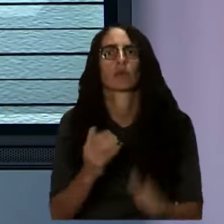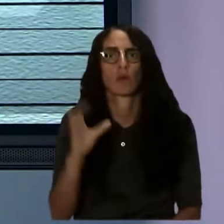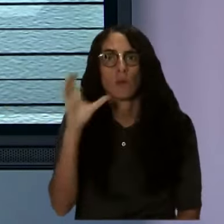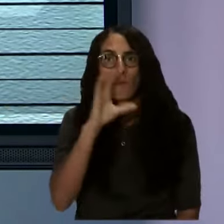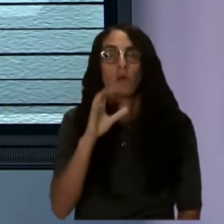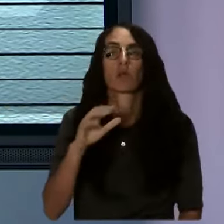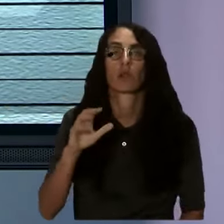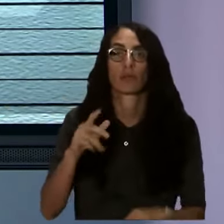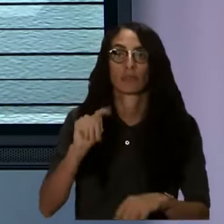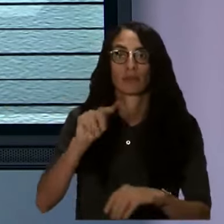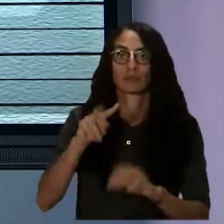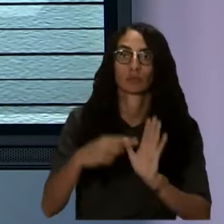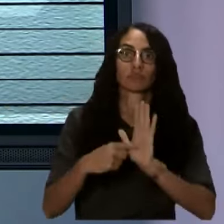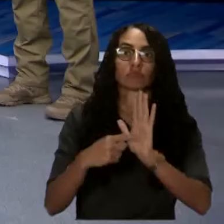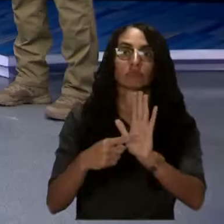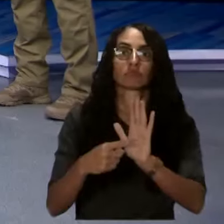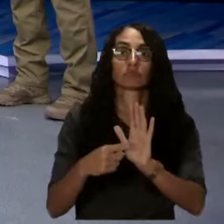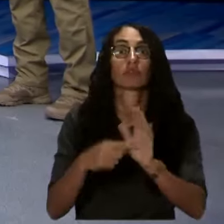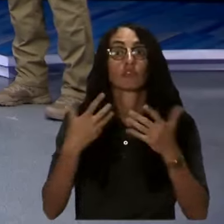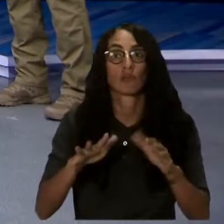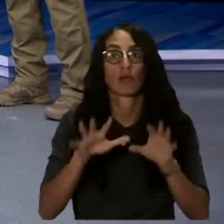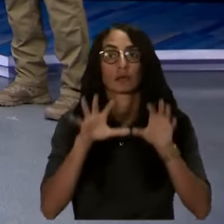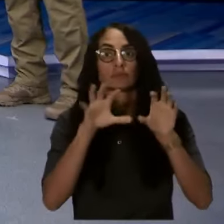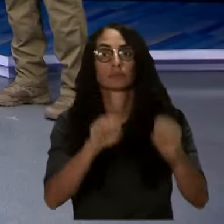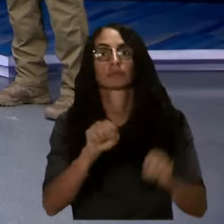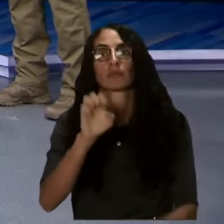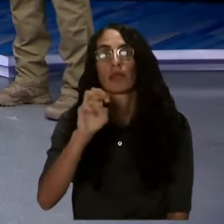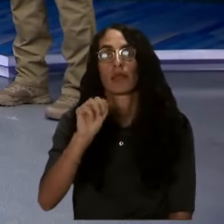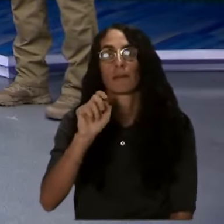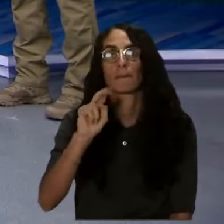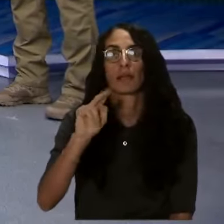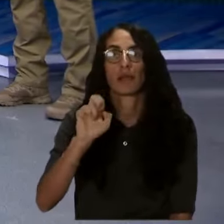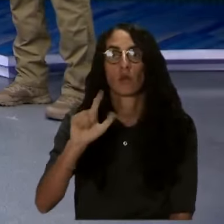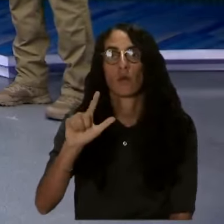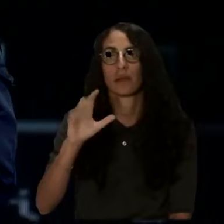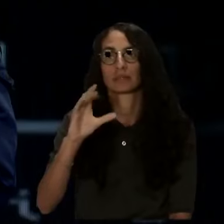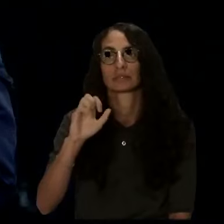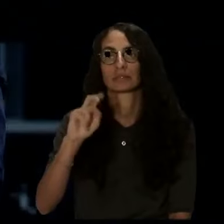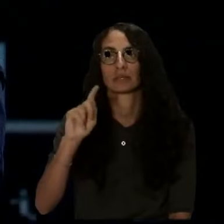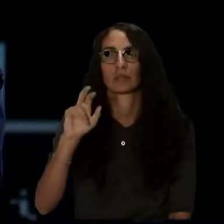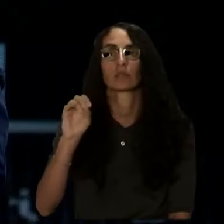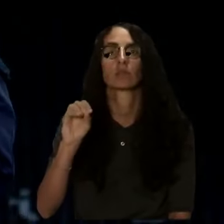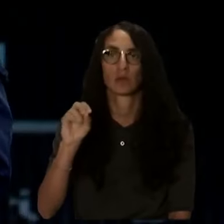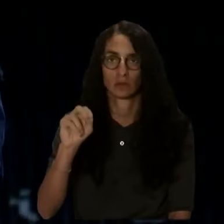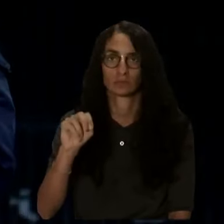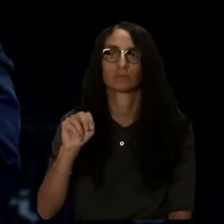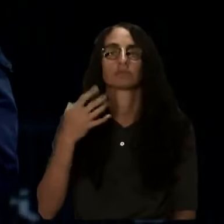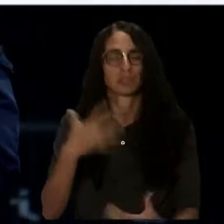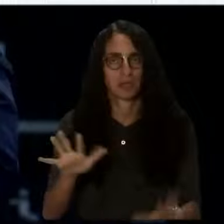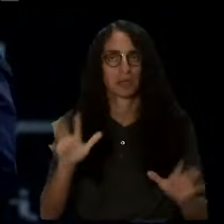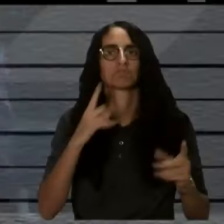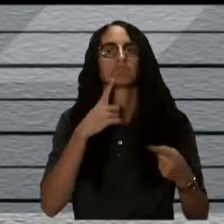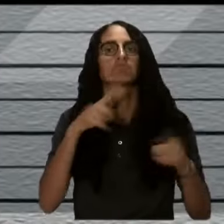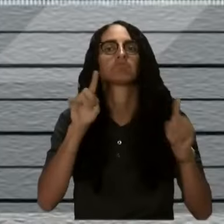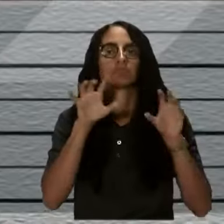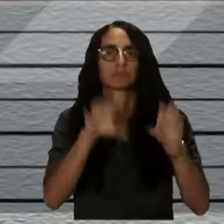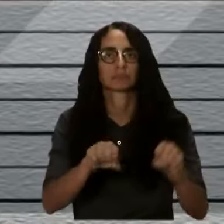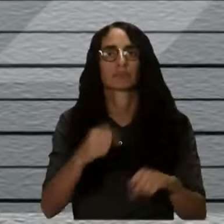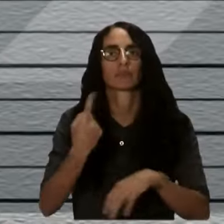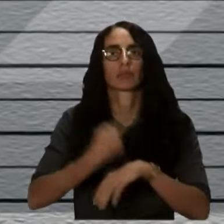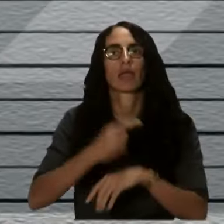presentó aquí los más buscados Puerto Rico y se arrestó que se llama Emmanuel cintrón fontane verdad es correcto ese individo se arrestó en la en la tarde de